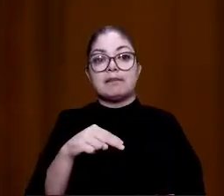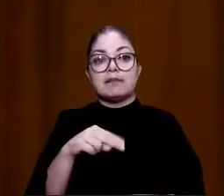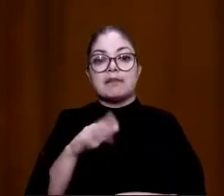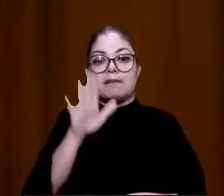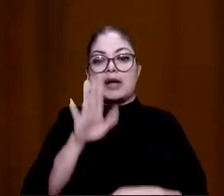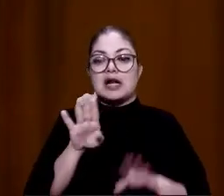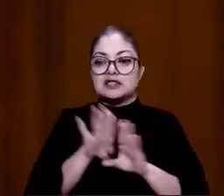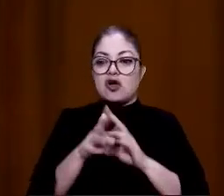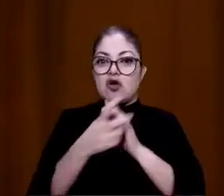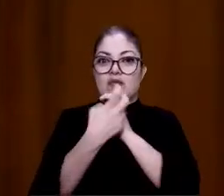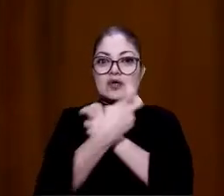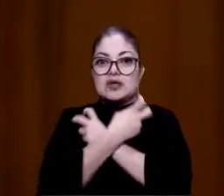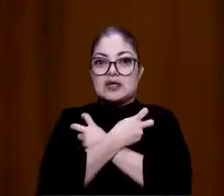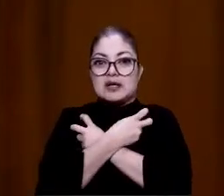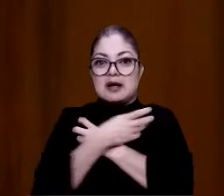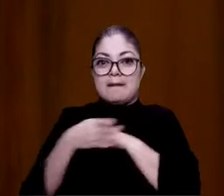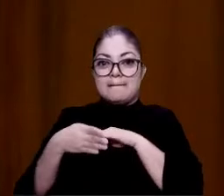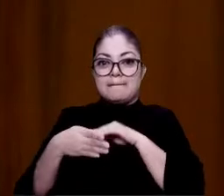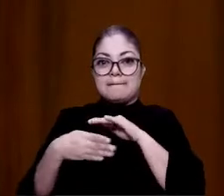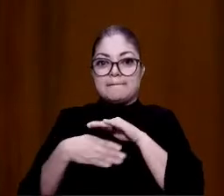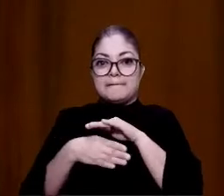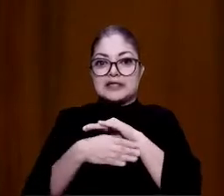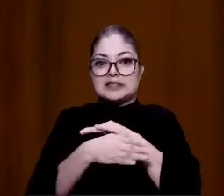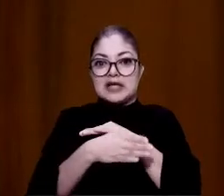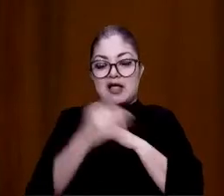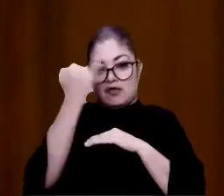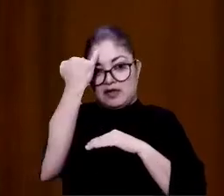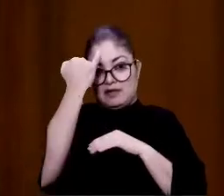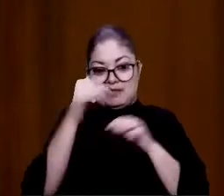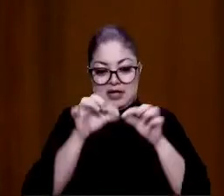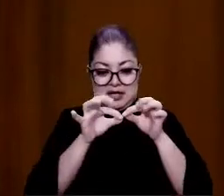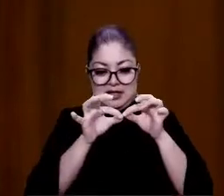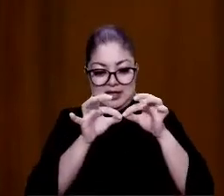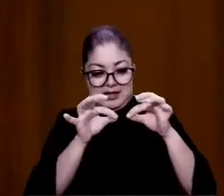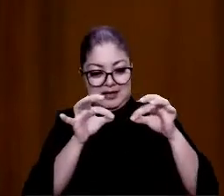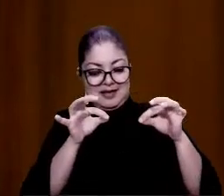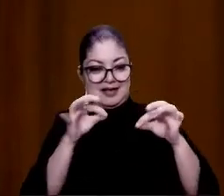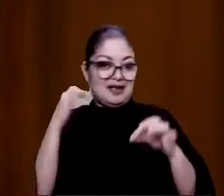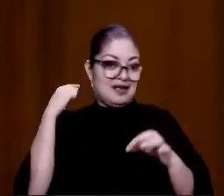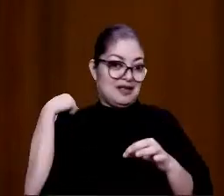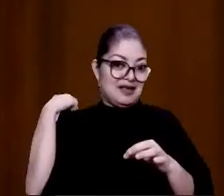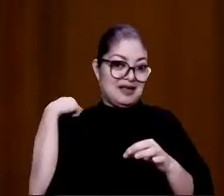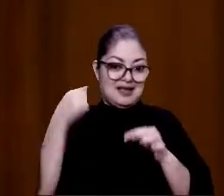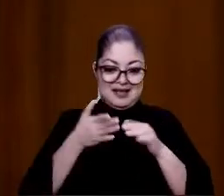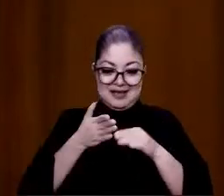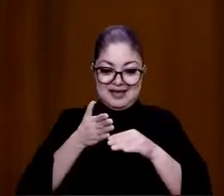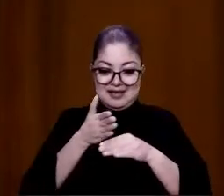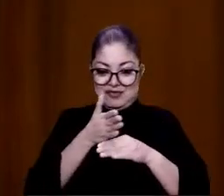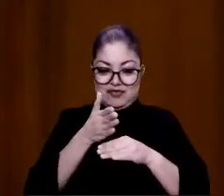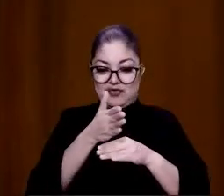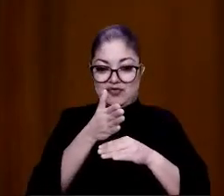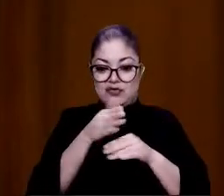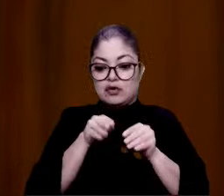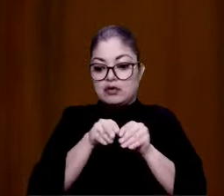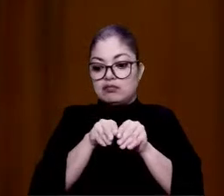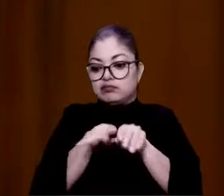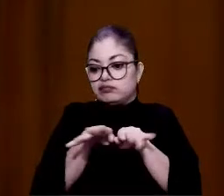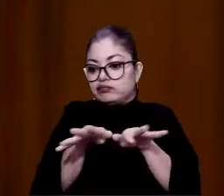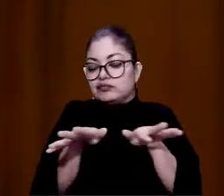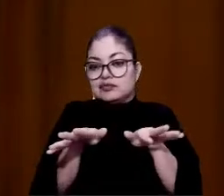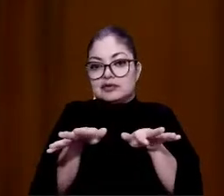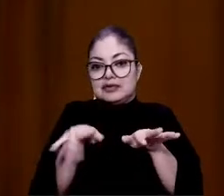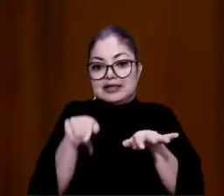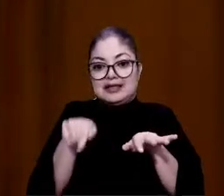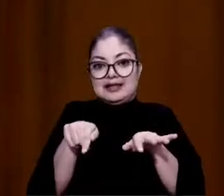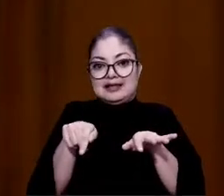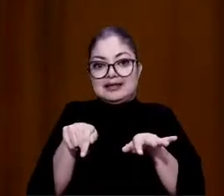pescado. Imagínense que la columna vertebral del pescadito es el sistema de transporte masivo y lo que lo alimenta y que